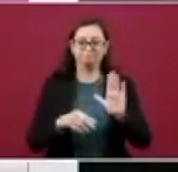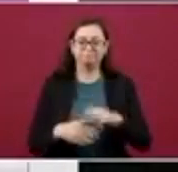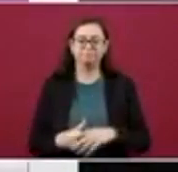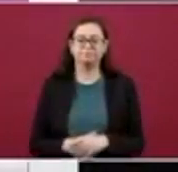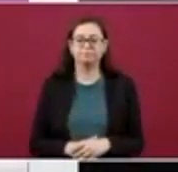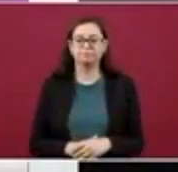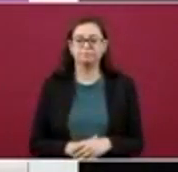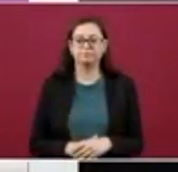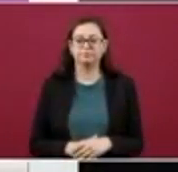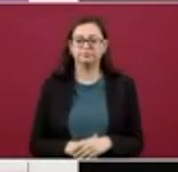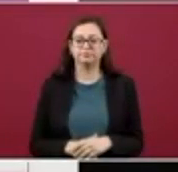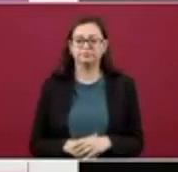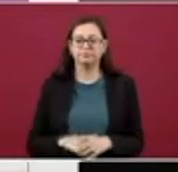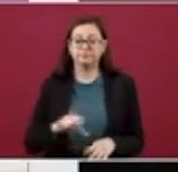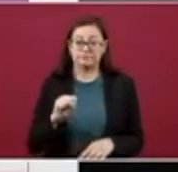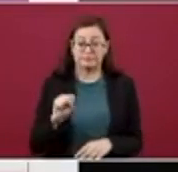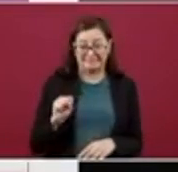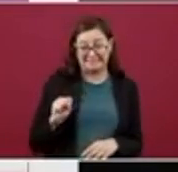Por el sí,